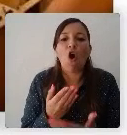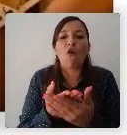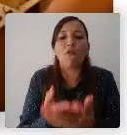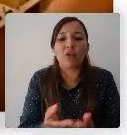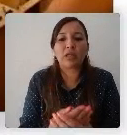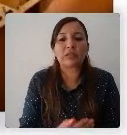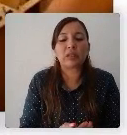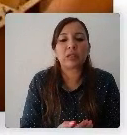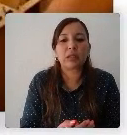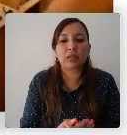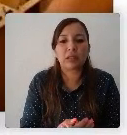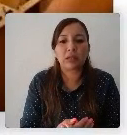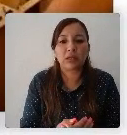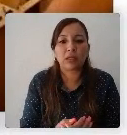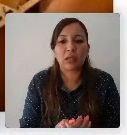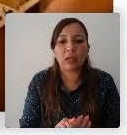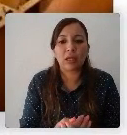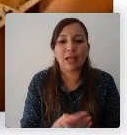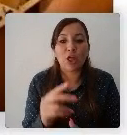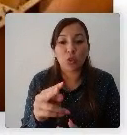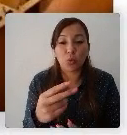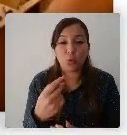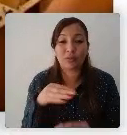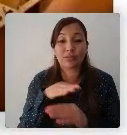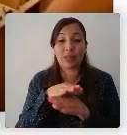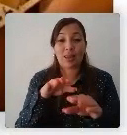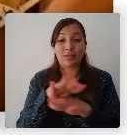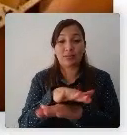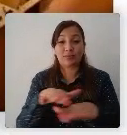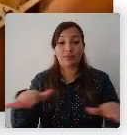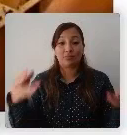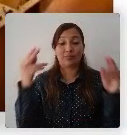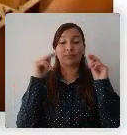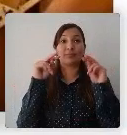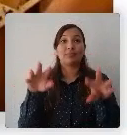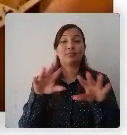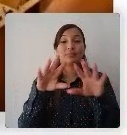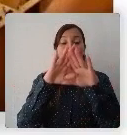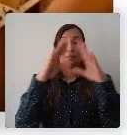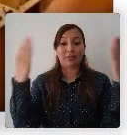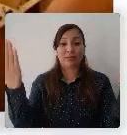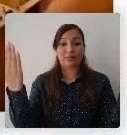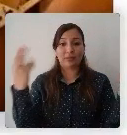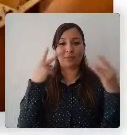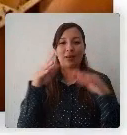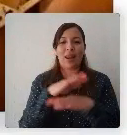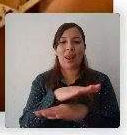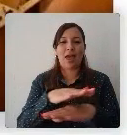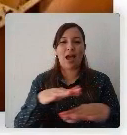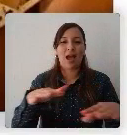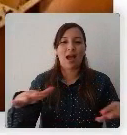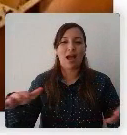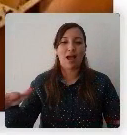lo más resaltante aquí es que tienes una vista imponente frente a lo que es el lago Titicaca, ¿no?